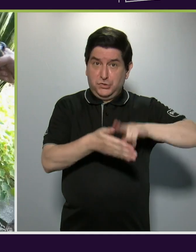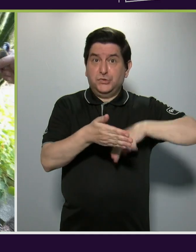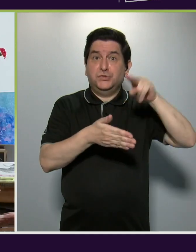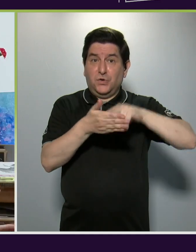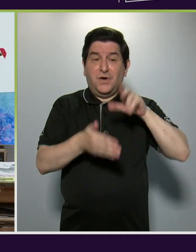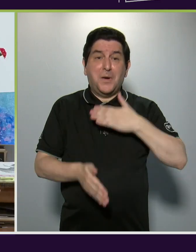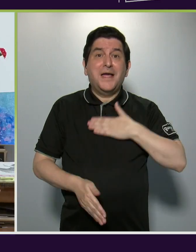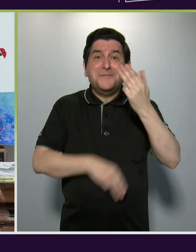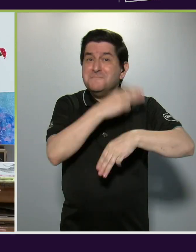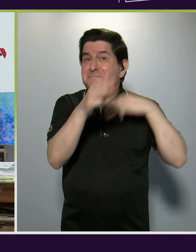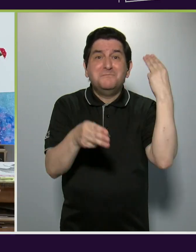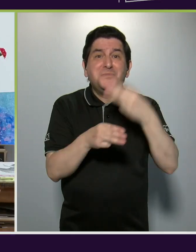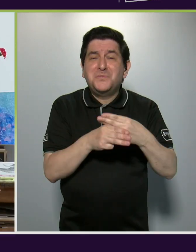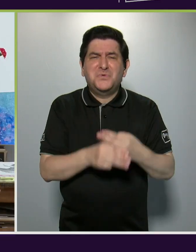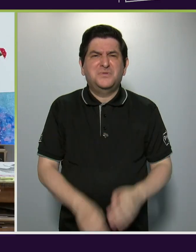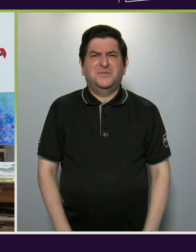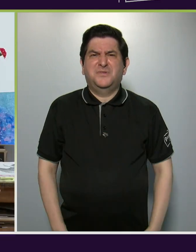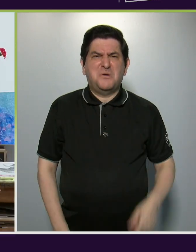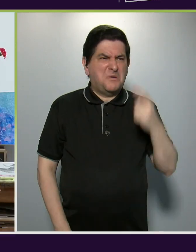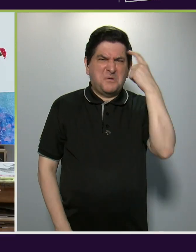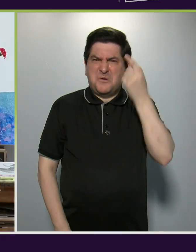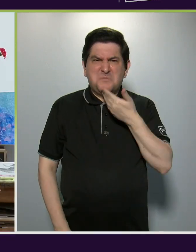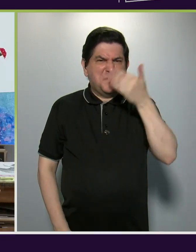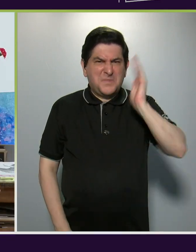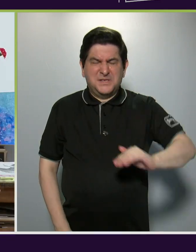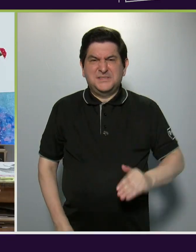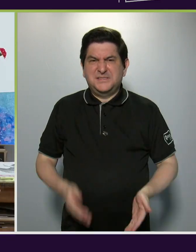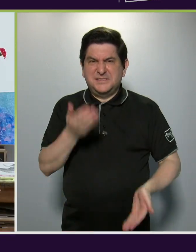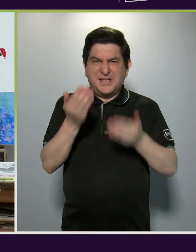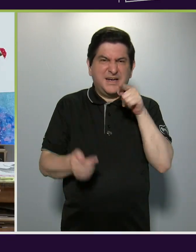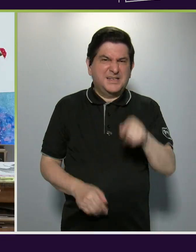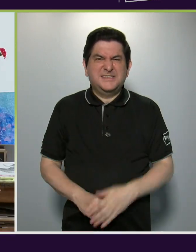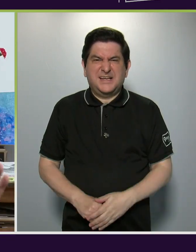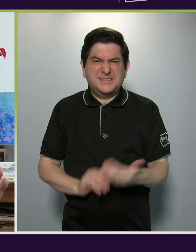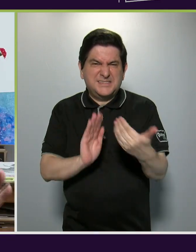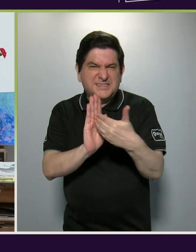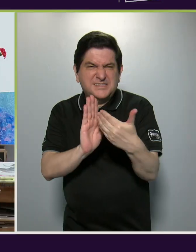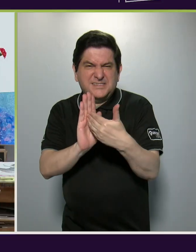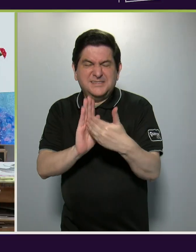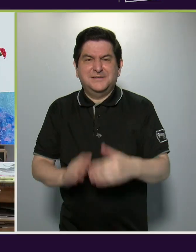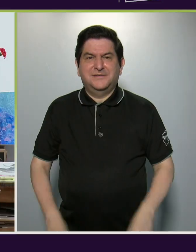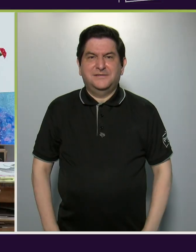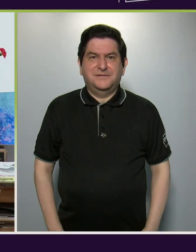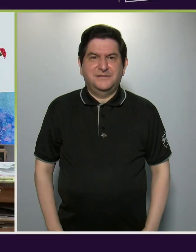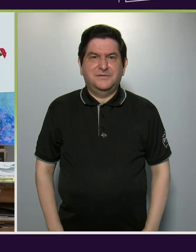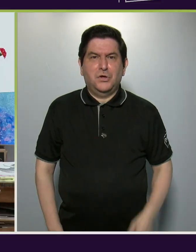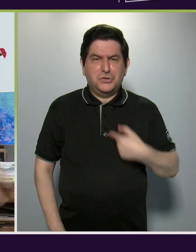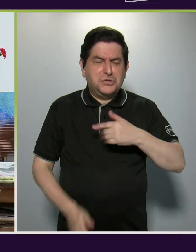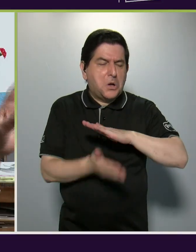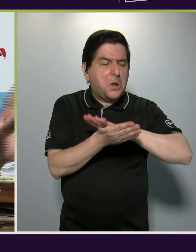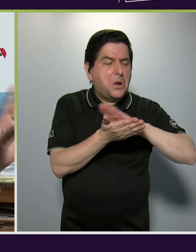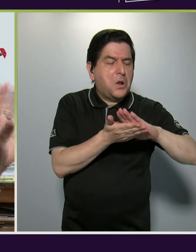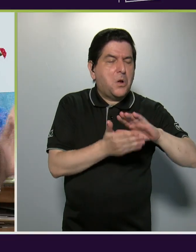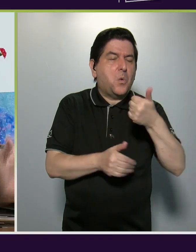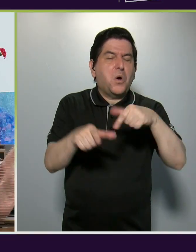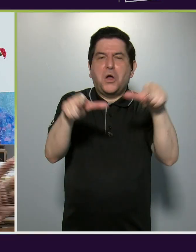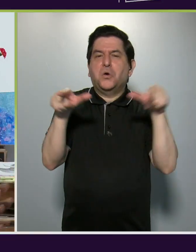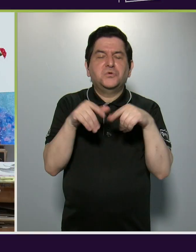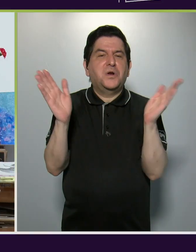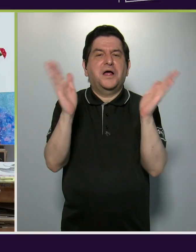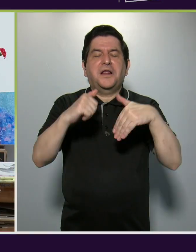mundo. Y no quiero pensar que es malo, aunque sé que por ahí está la corrosión. Bueno, la limpio o me voy para otro lado donde no